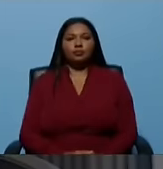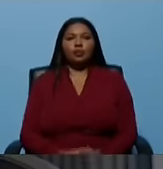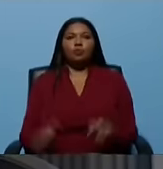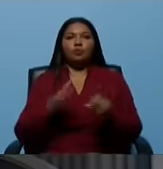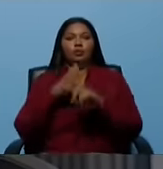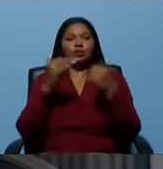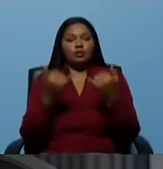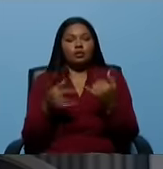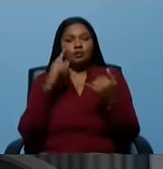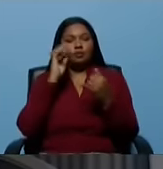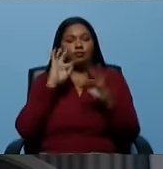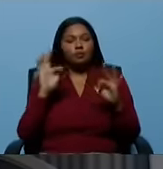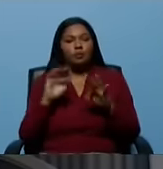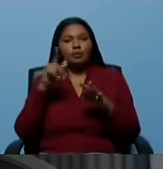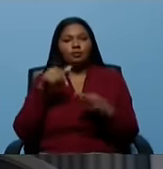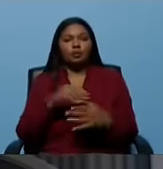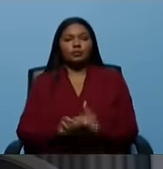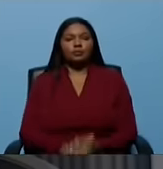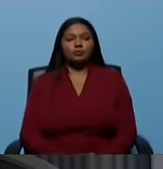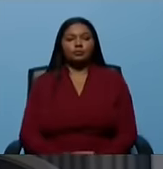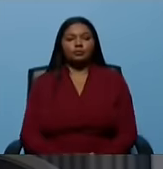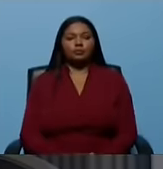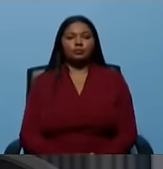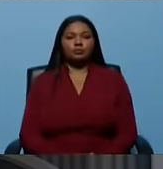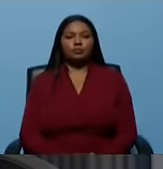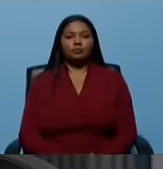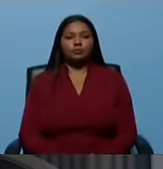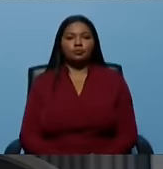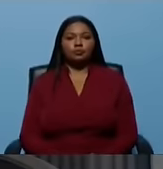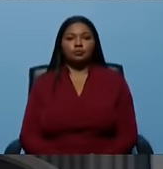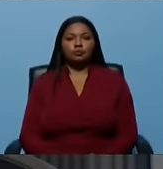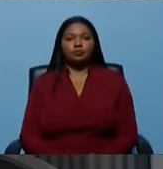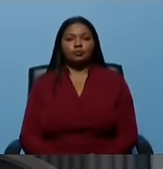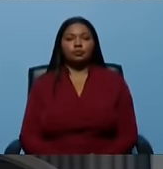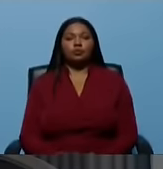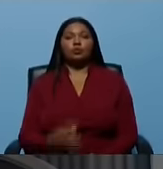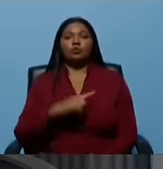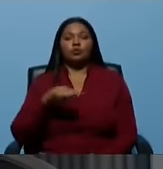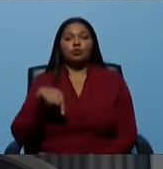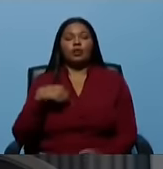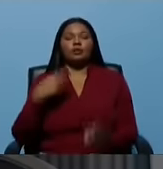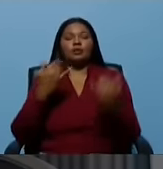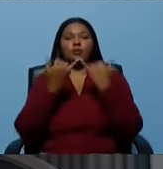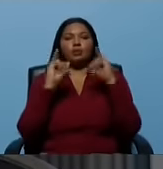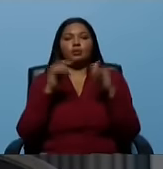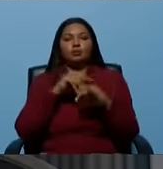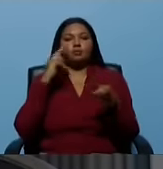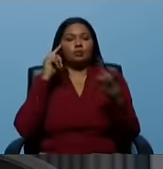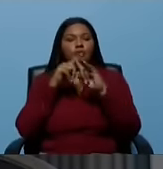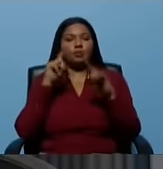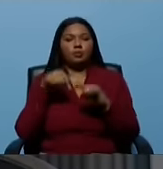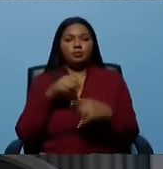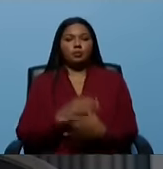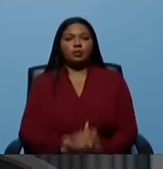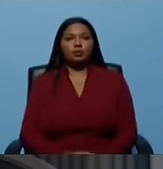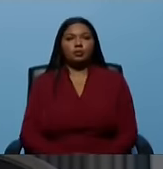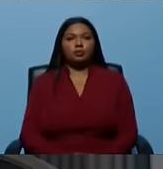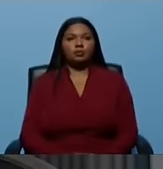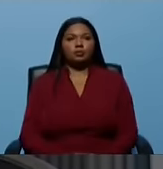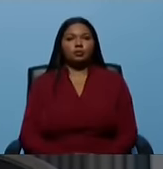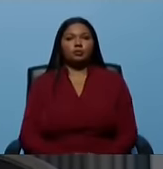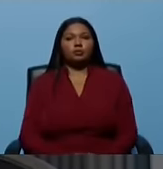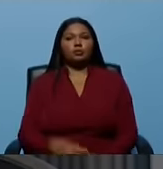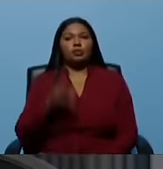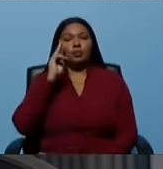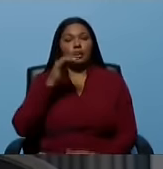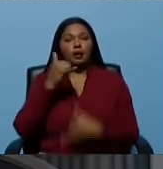poder sin en independencia de A qué derecho estén sujetos los los los las víctimas